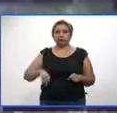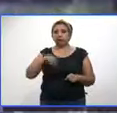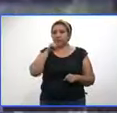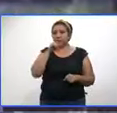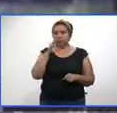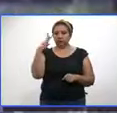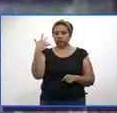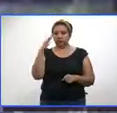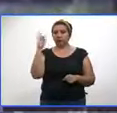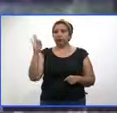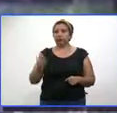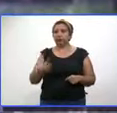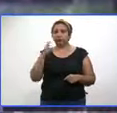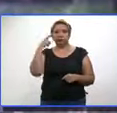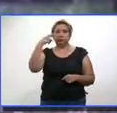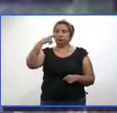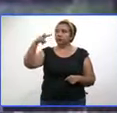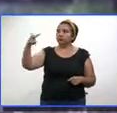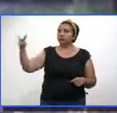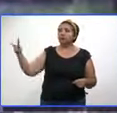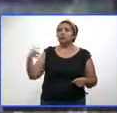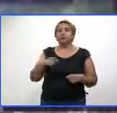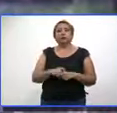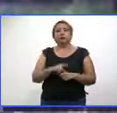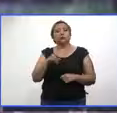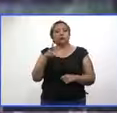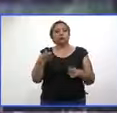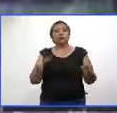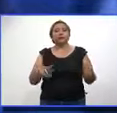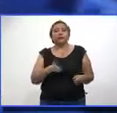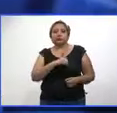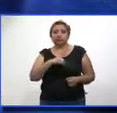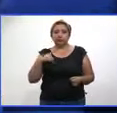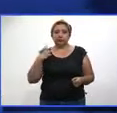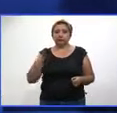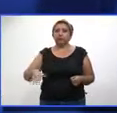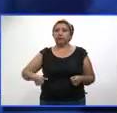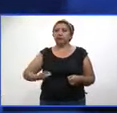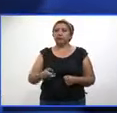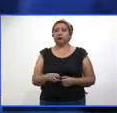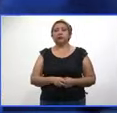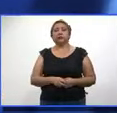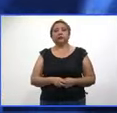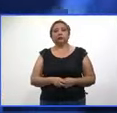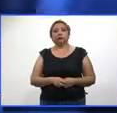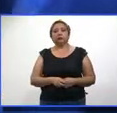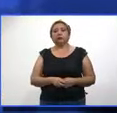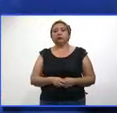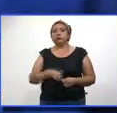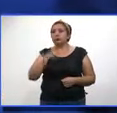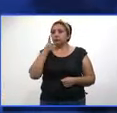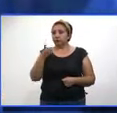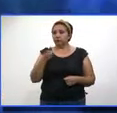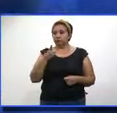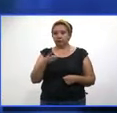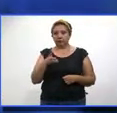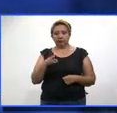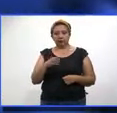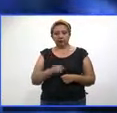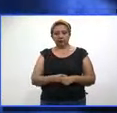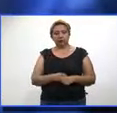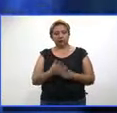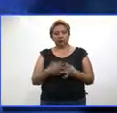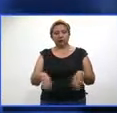más del 50% se pueden observar en la península, que se deben aprovechar. La riqueza en cuanto al componente de avifauna es